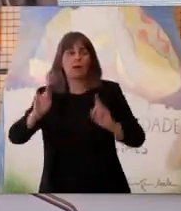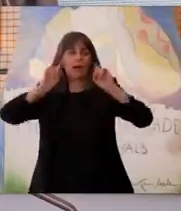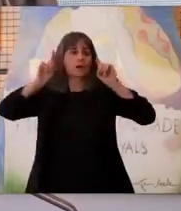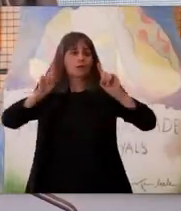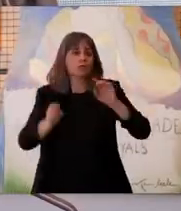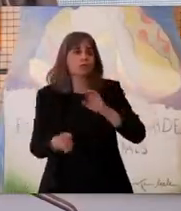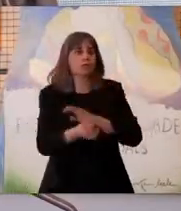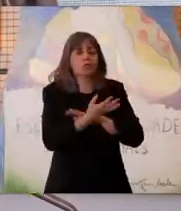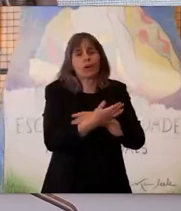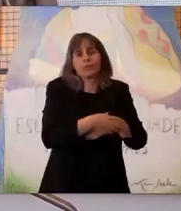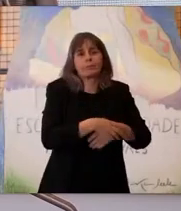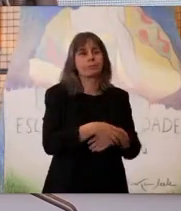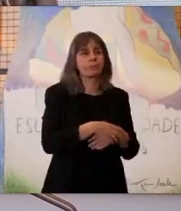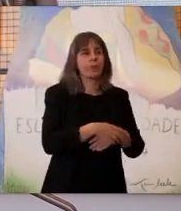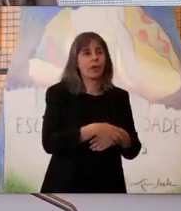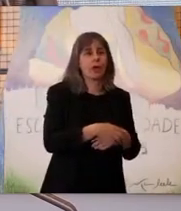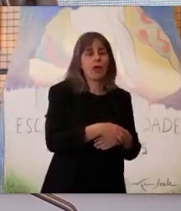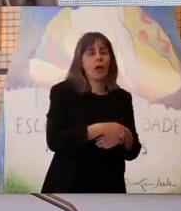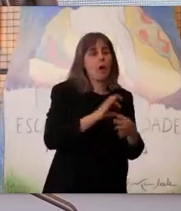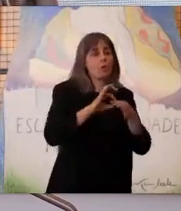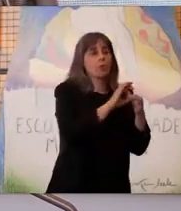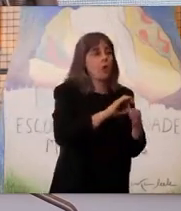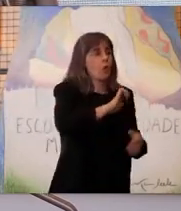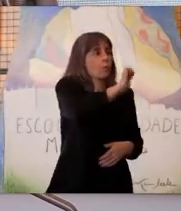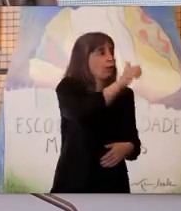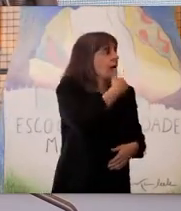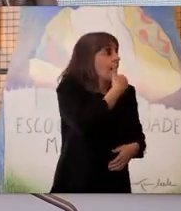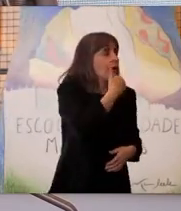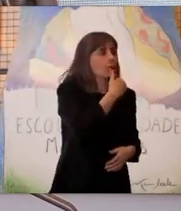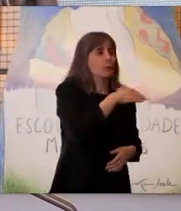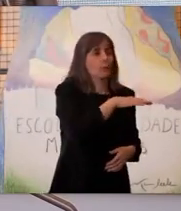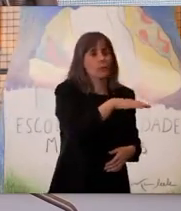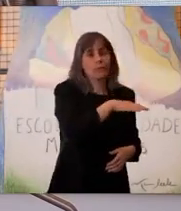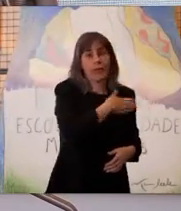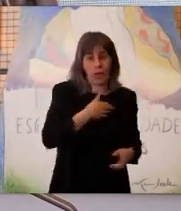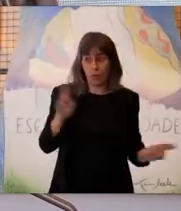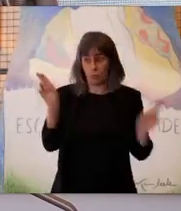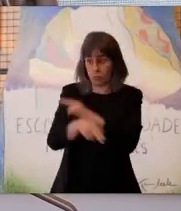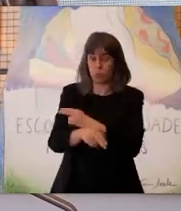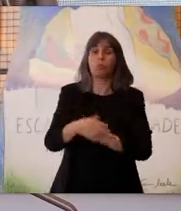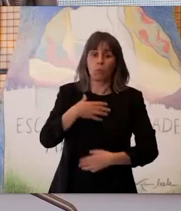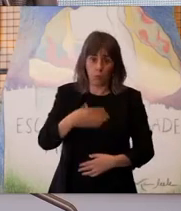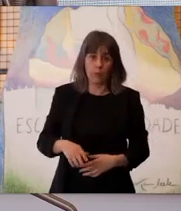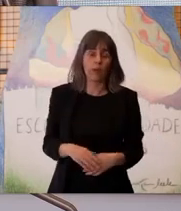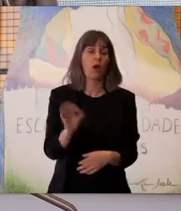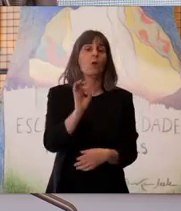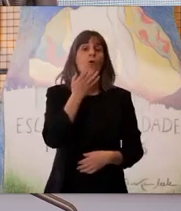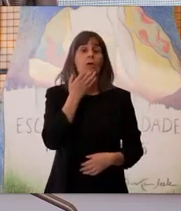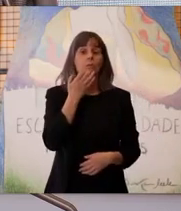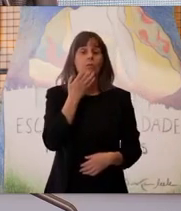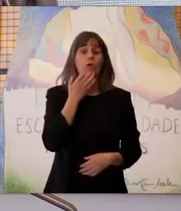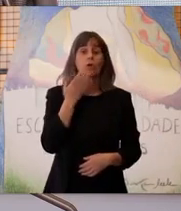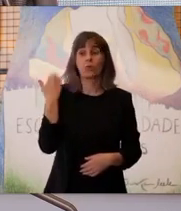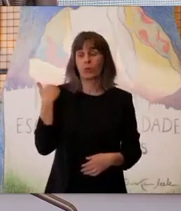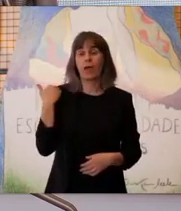fulanito Unión Europea no sé qué tal bueno y no hace falta irse muy lejos muriada ha dicho cuando hubo los